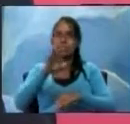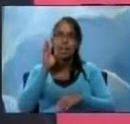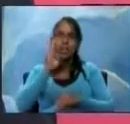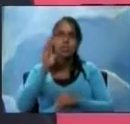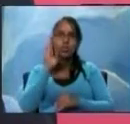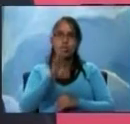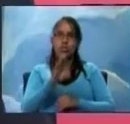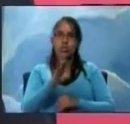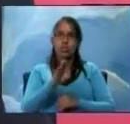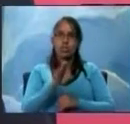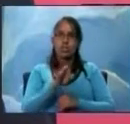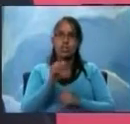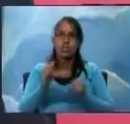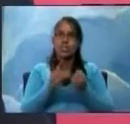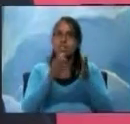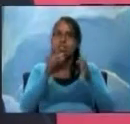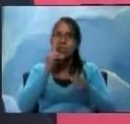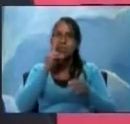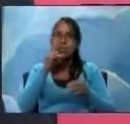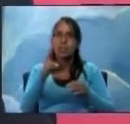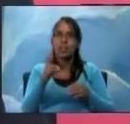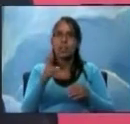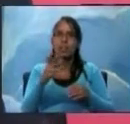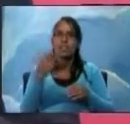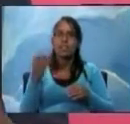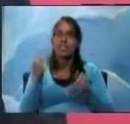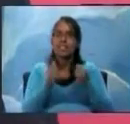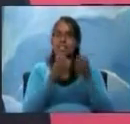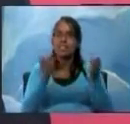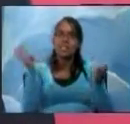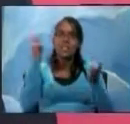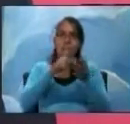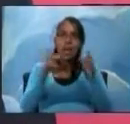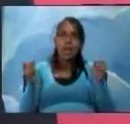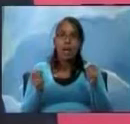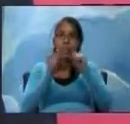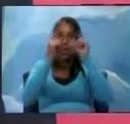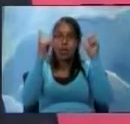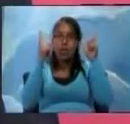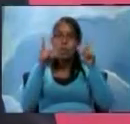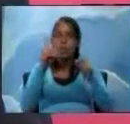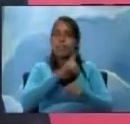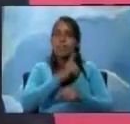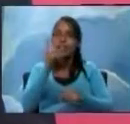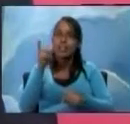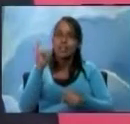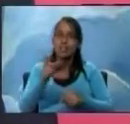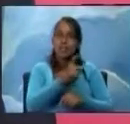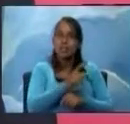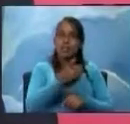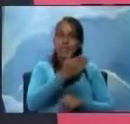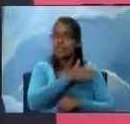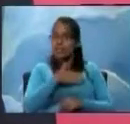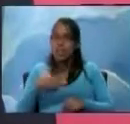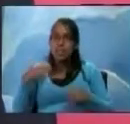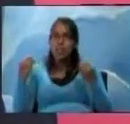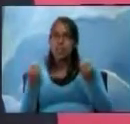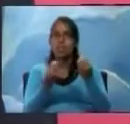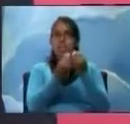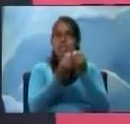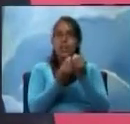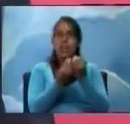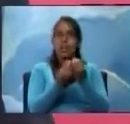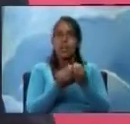sucio, sin darte cuenta, sin llegar a descubrir de que ese alguien que se te quiso